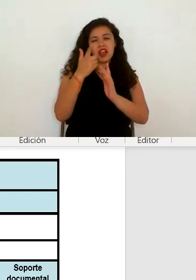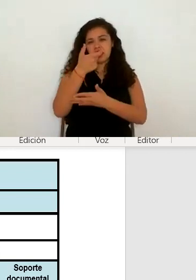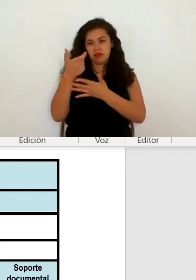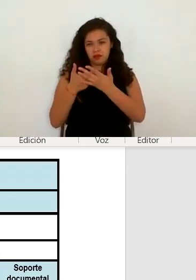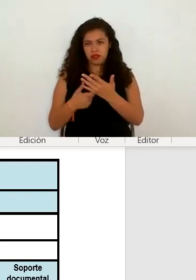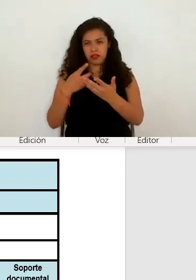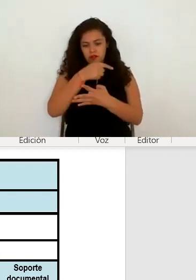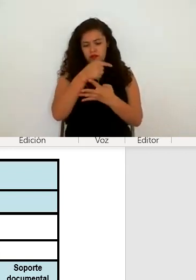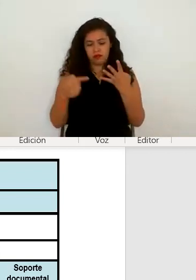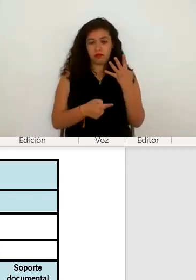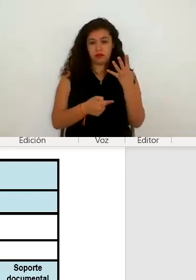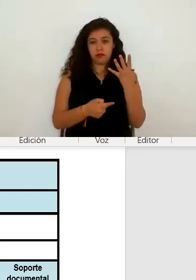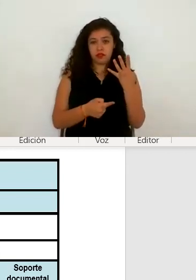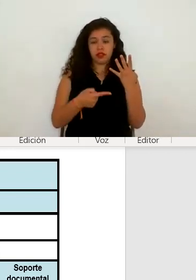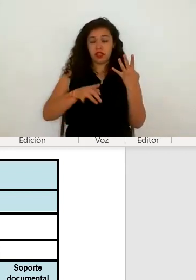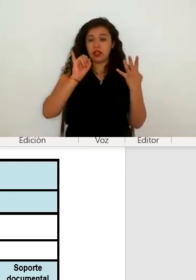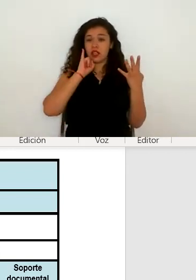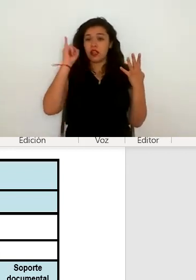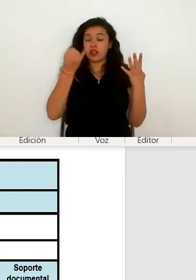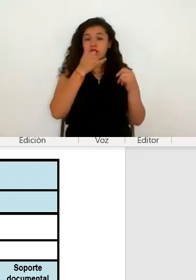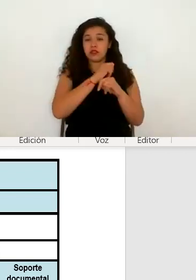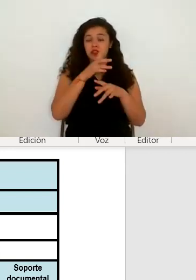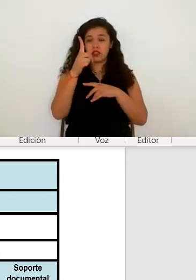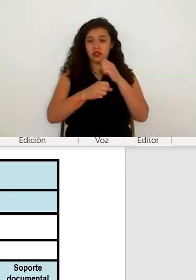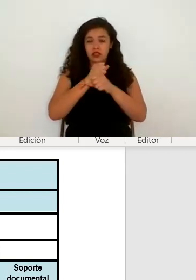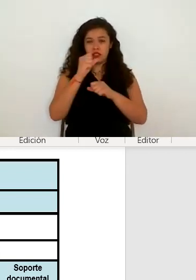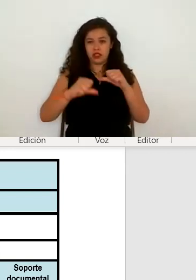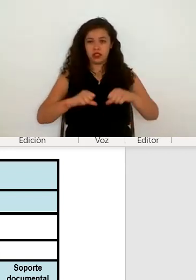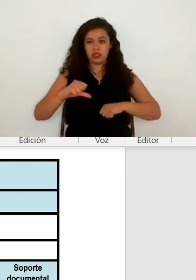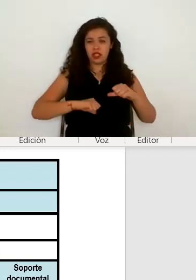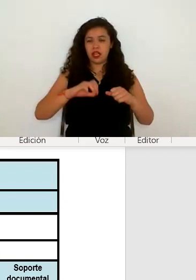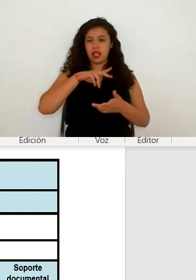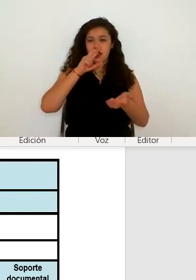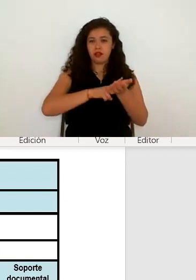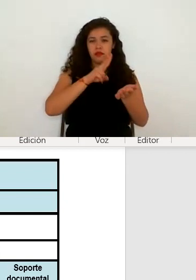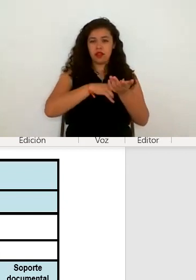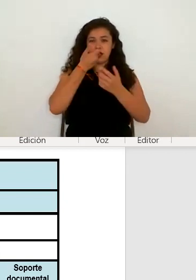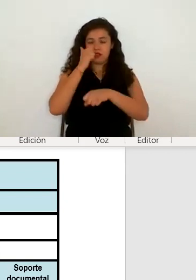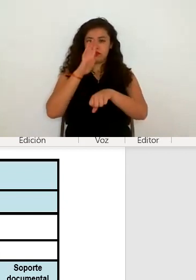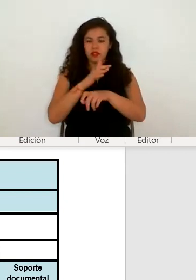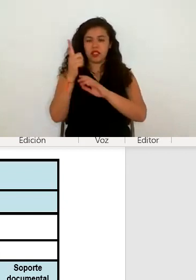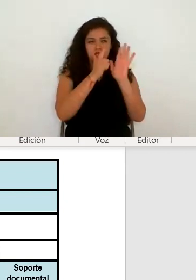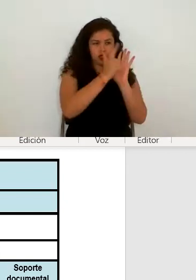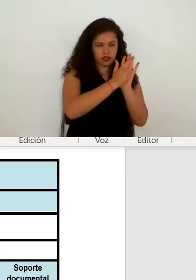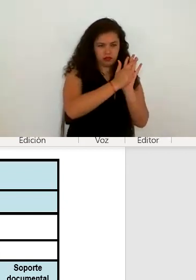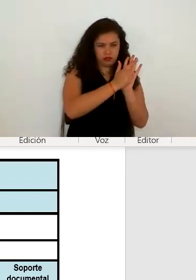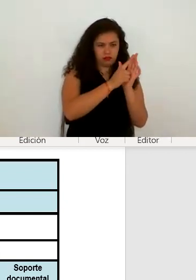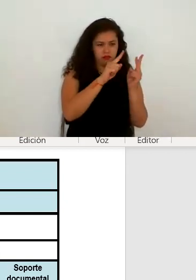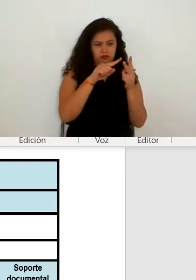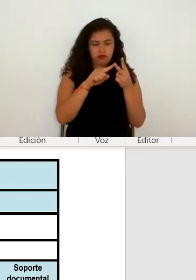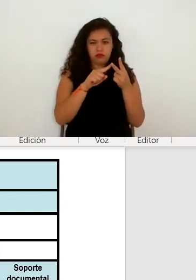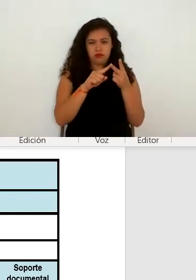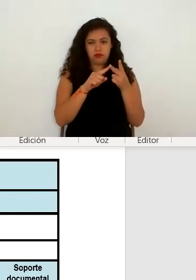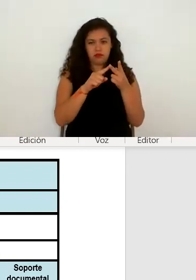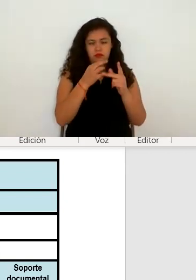opciones. Pero la Junta dice que los informes anuales de actividades tienen un valor administrativo y legal. En archivo de trámite,